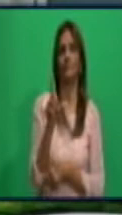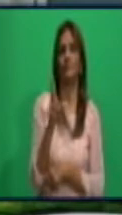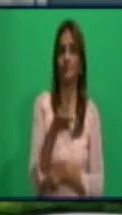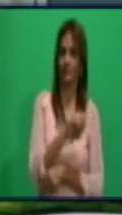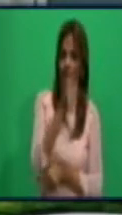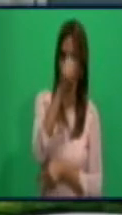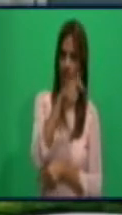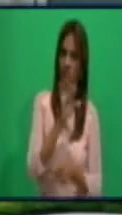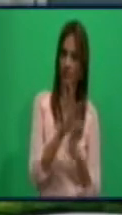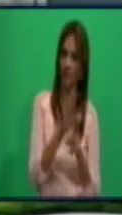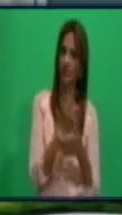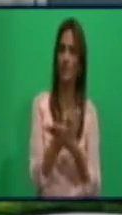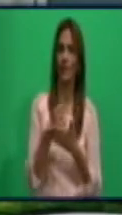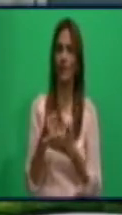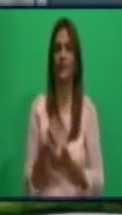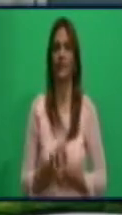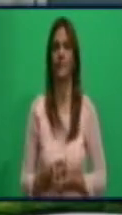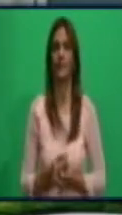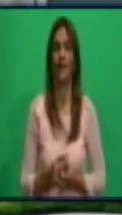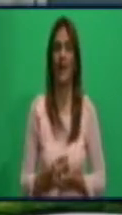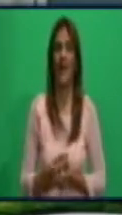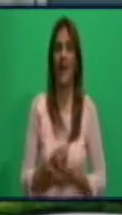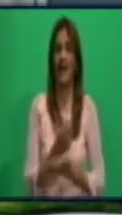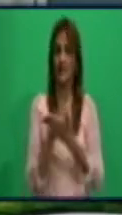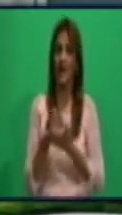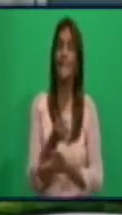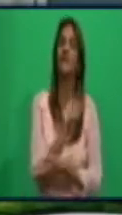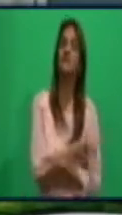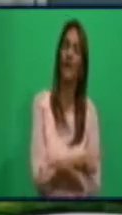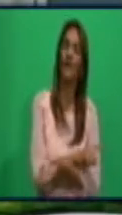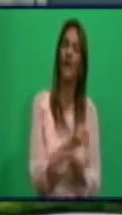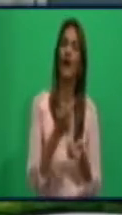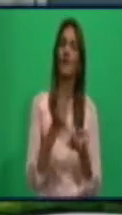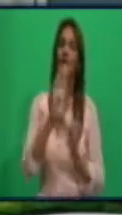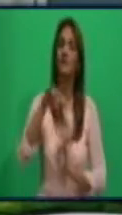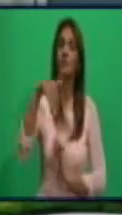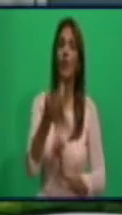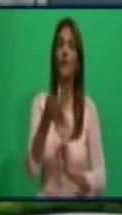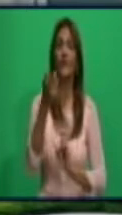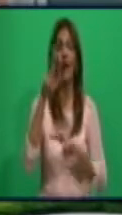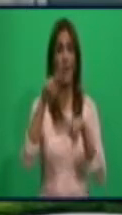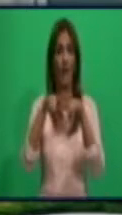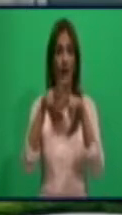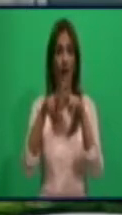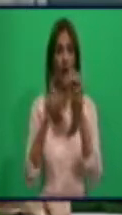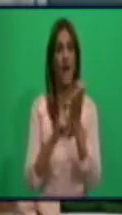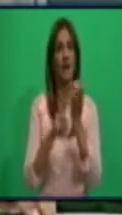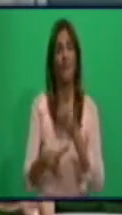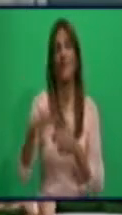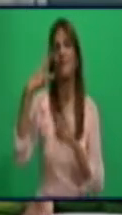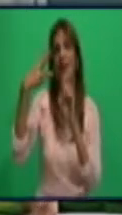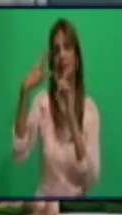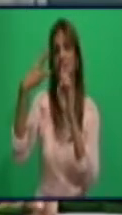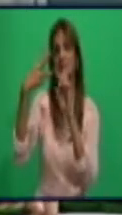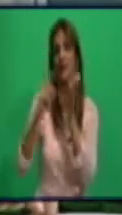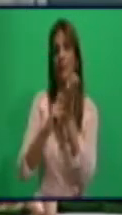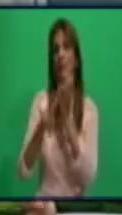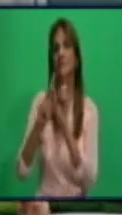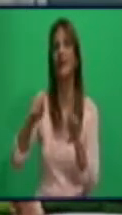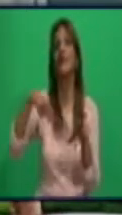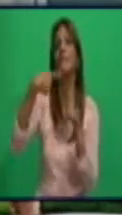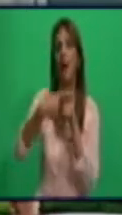pasada, Granma, después de La Habana, fue la tercera provincia que mayor cantidad de casos positivos reportó en el país.